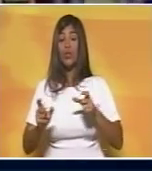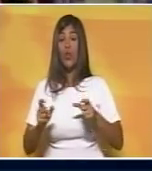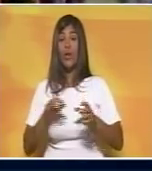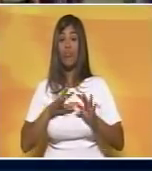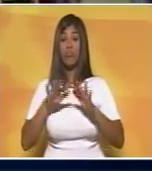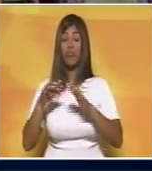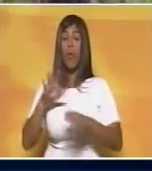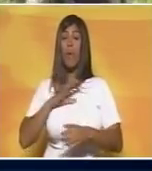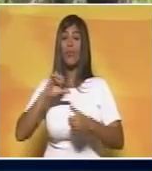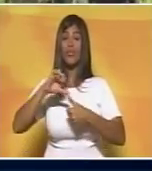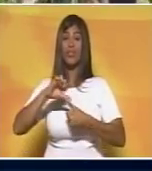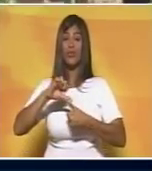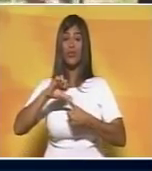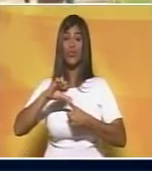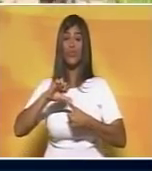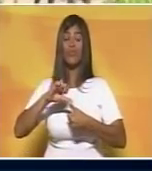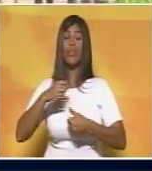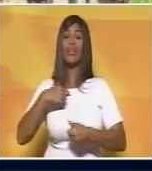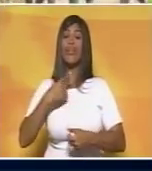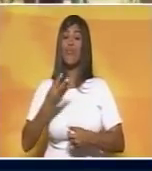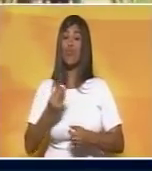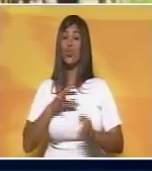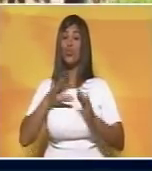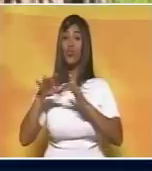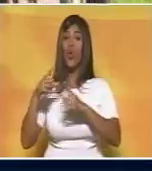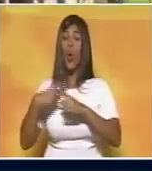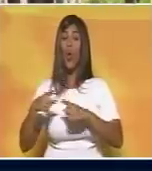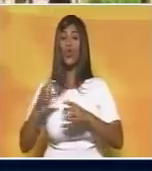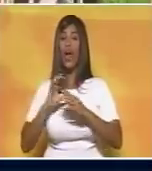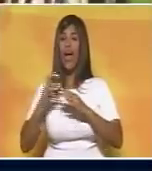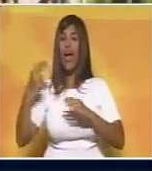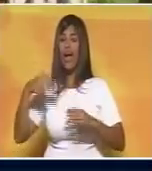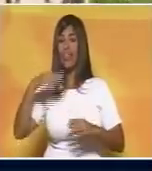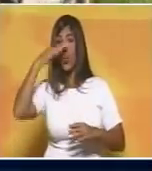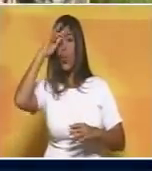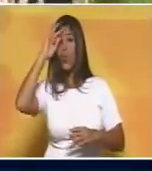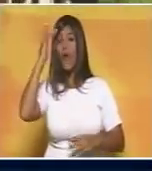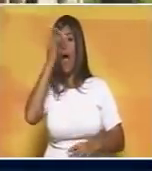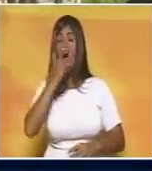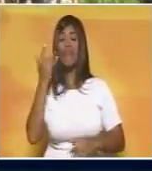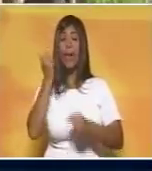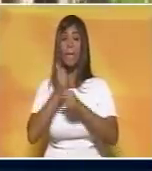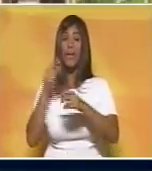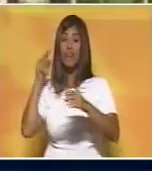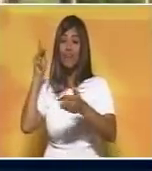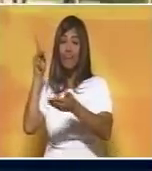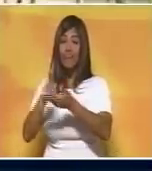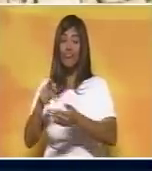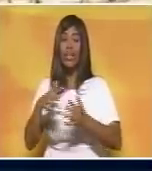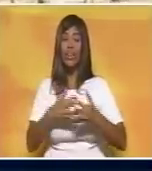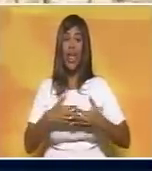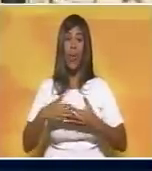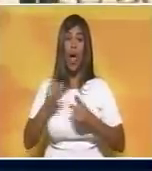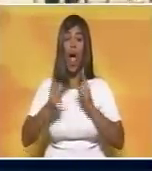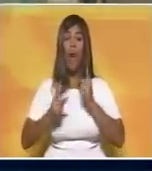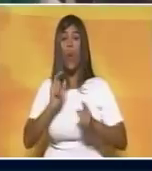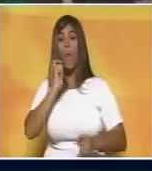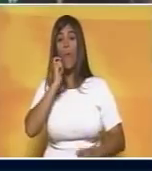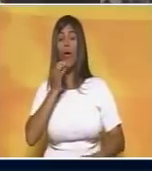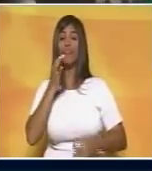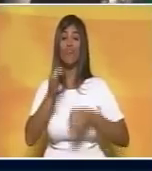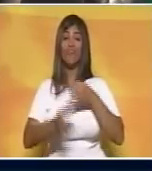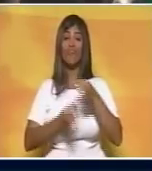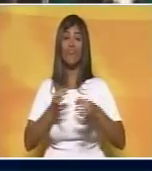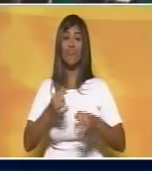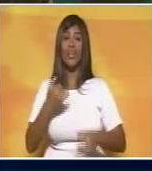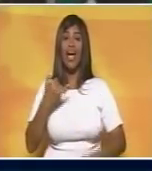son centroamericanos y una gran cantidad es proveniente de Haití, Cuba y África y esperan llegar a Estados Unidos. Algunas mujeres manifiestan que